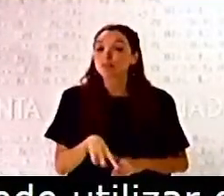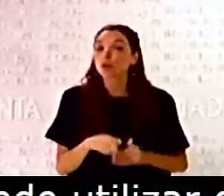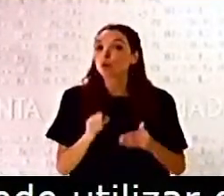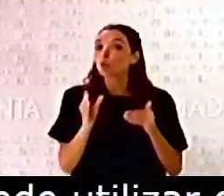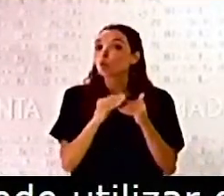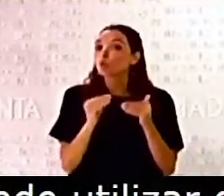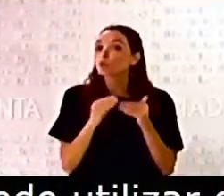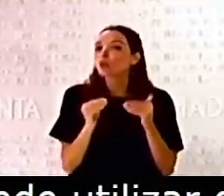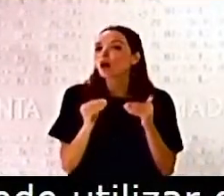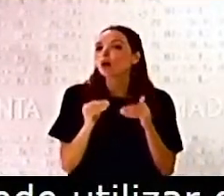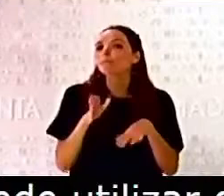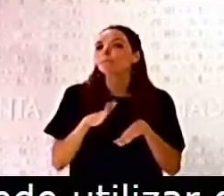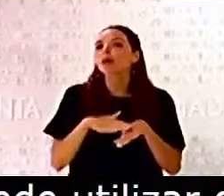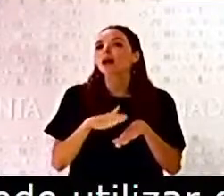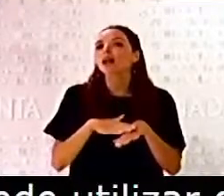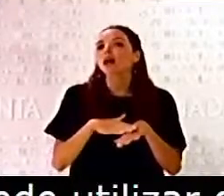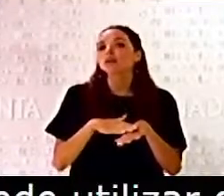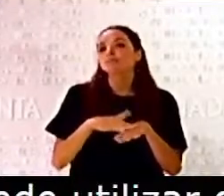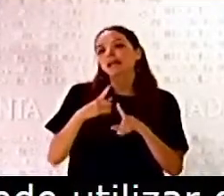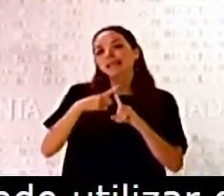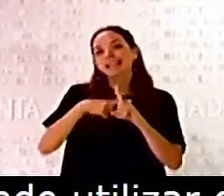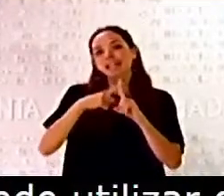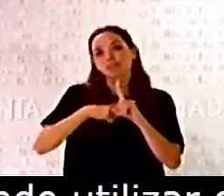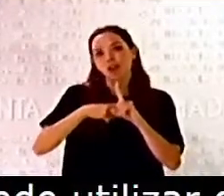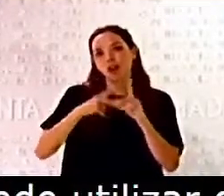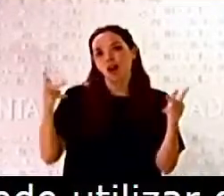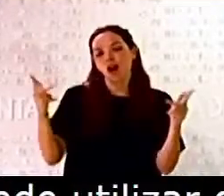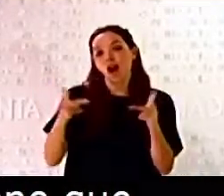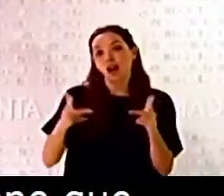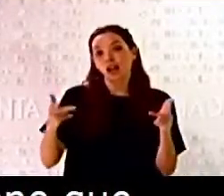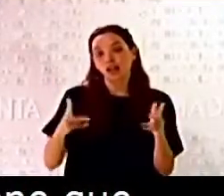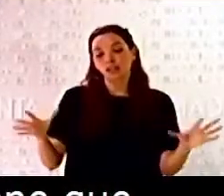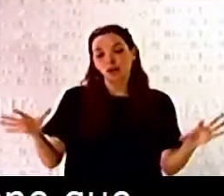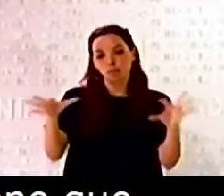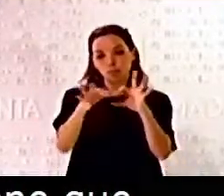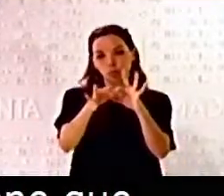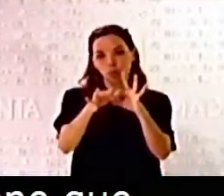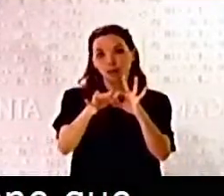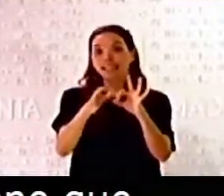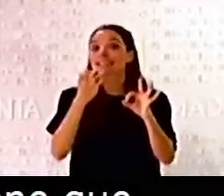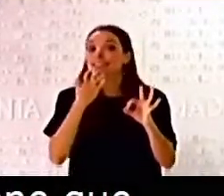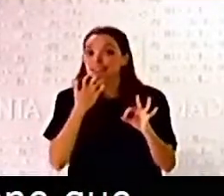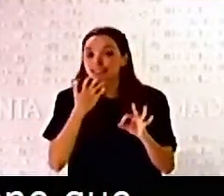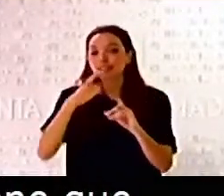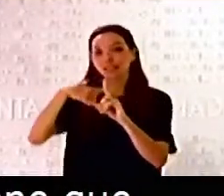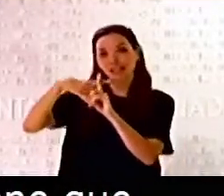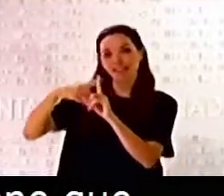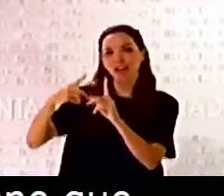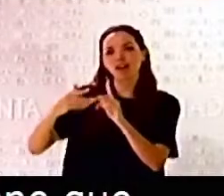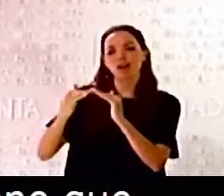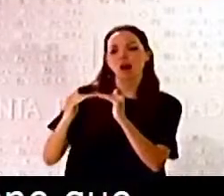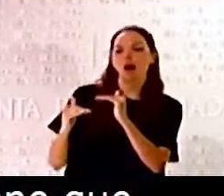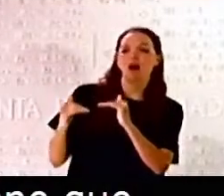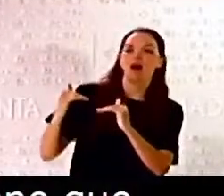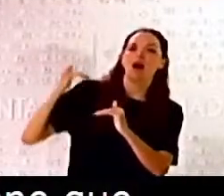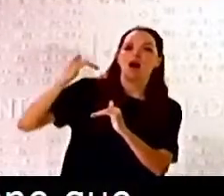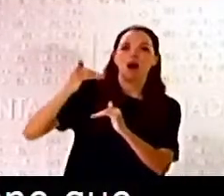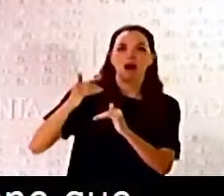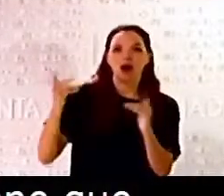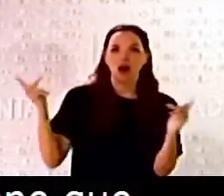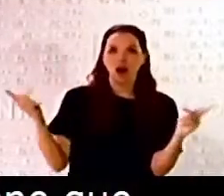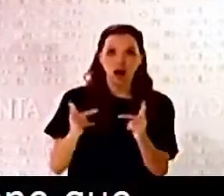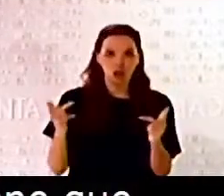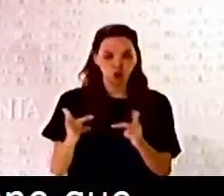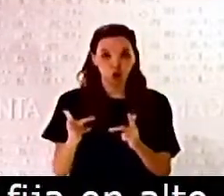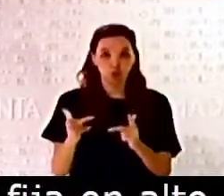con unos niveles de alerta que lo fija en alto o muy alto. Eso significa nivel de